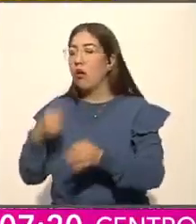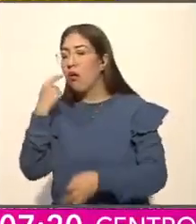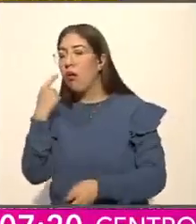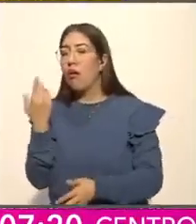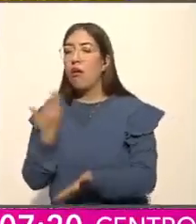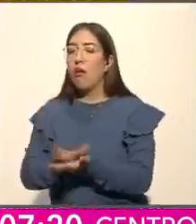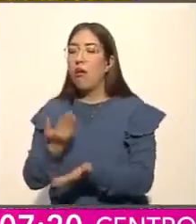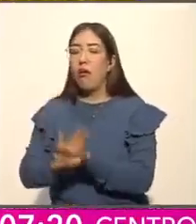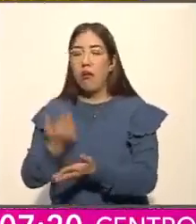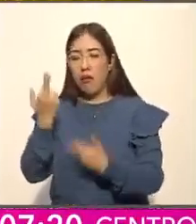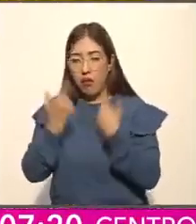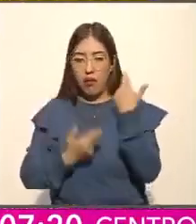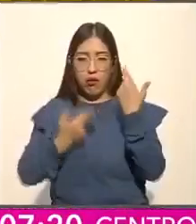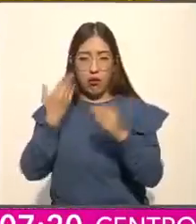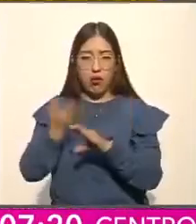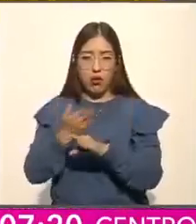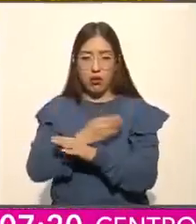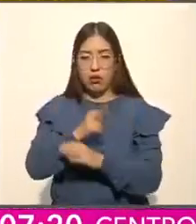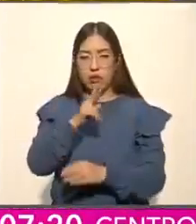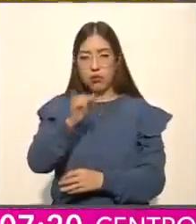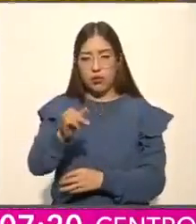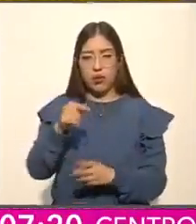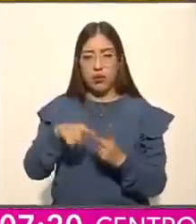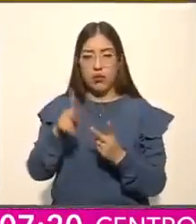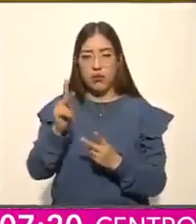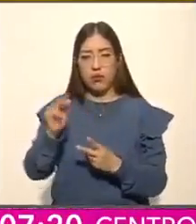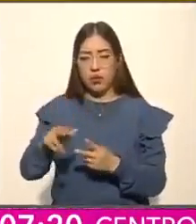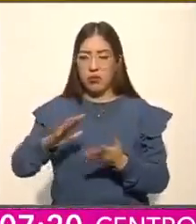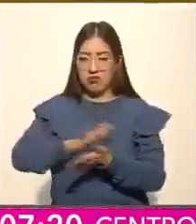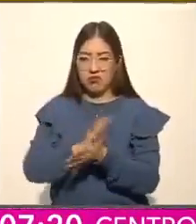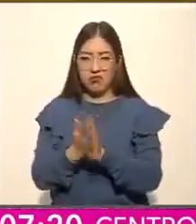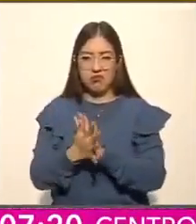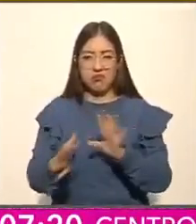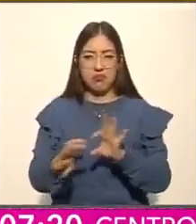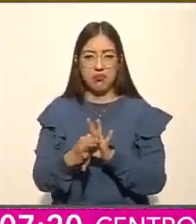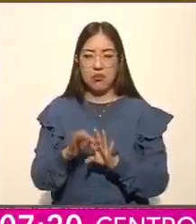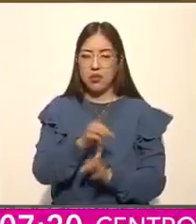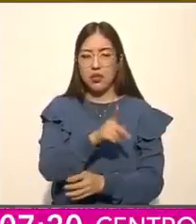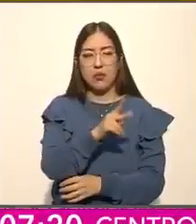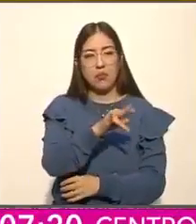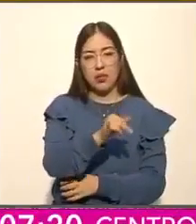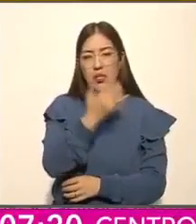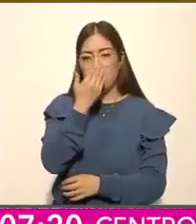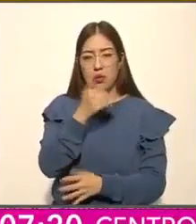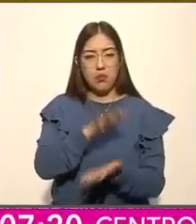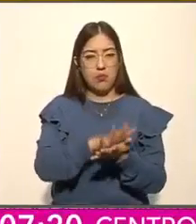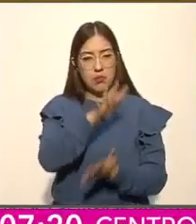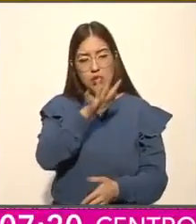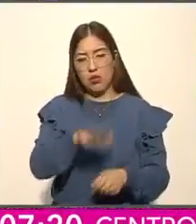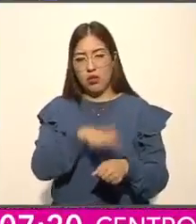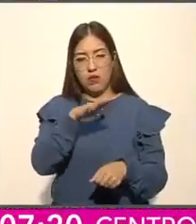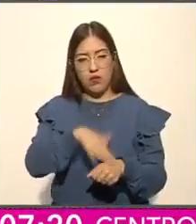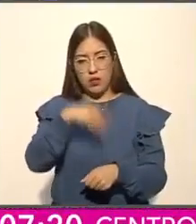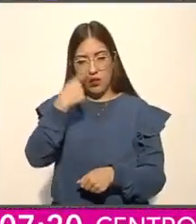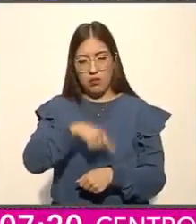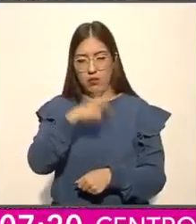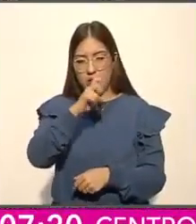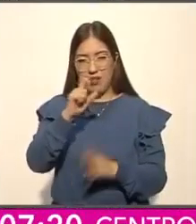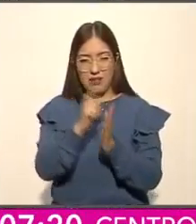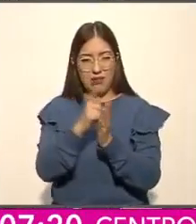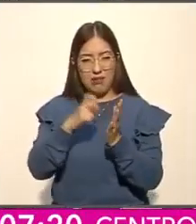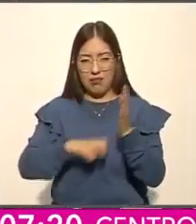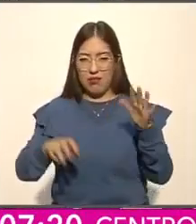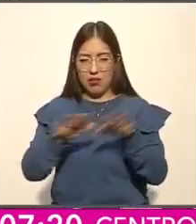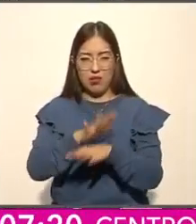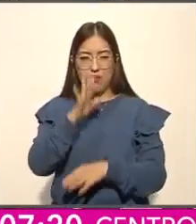Fueron días en el que el priismo salió con el panismo, pues el PRI ya no tenía la mayoría calificada para pasar la reforma. Por primera